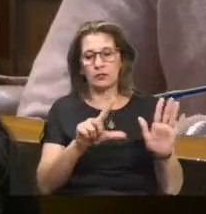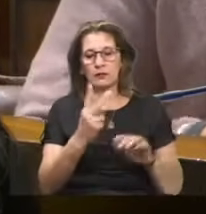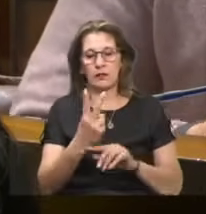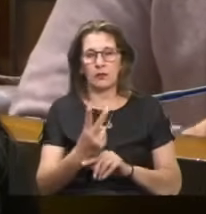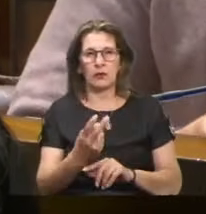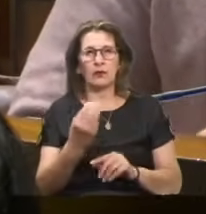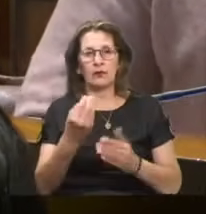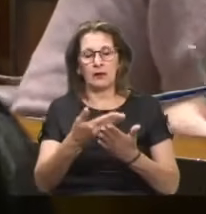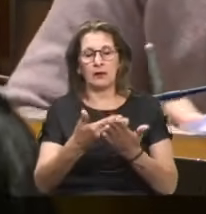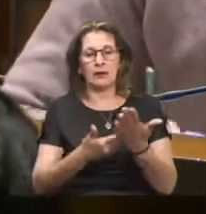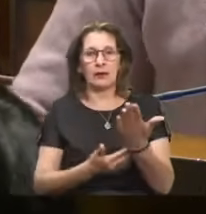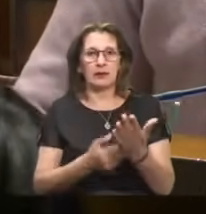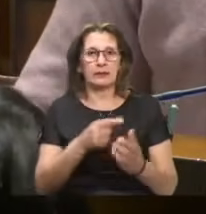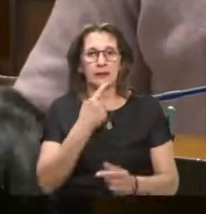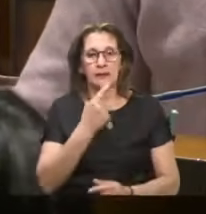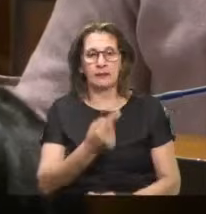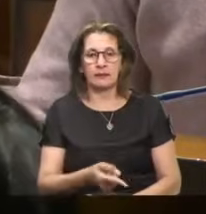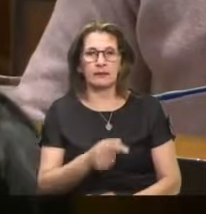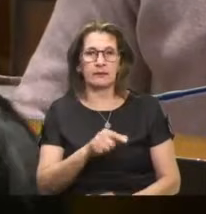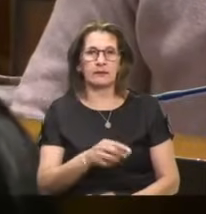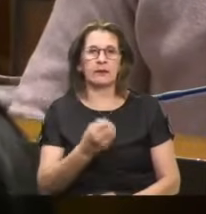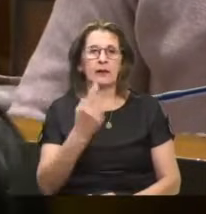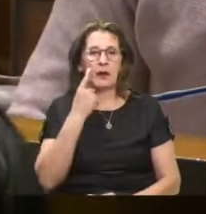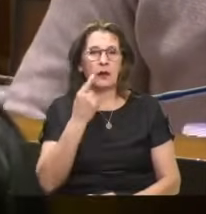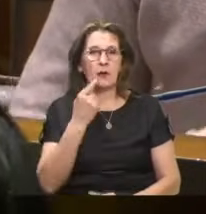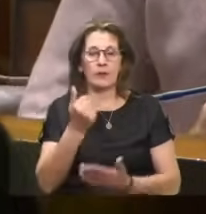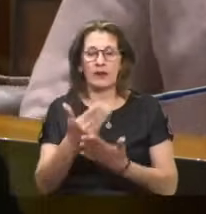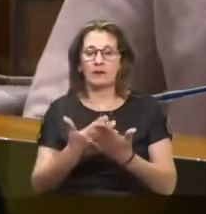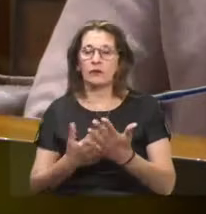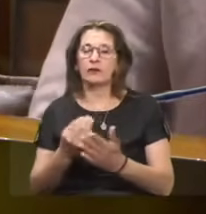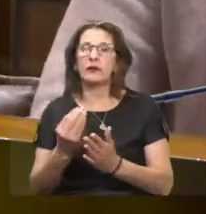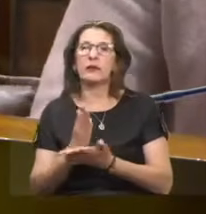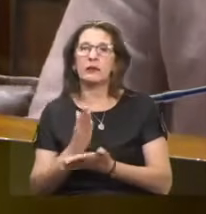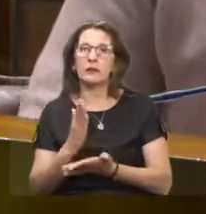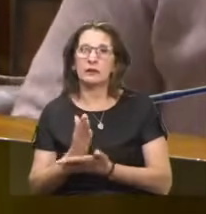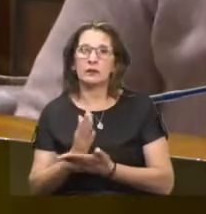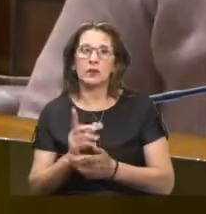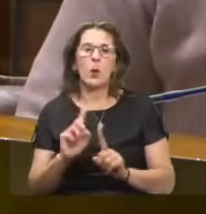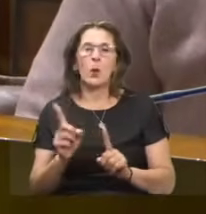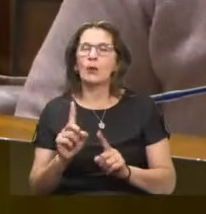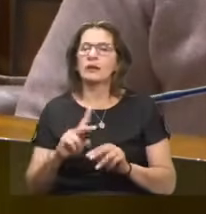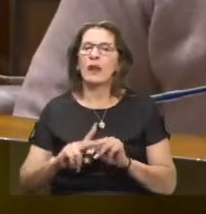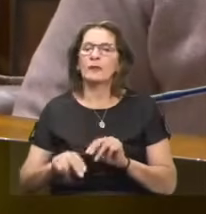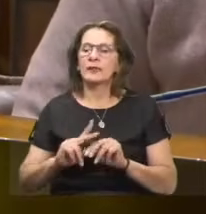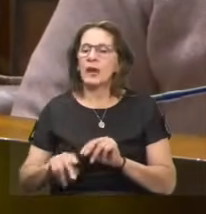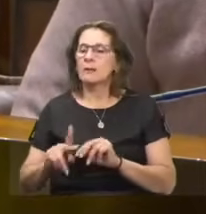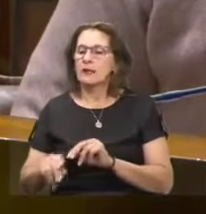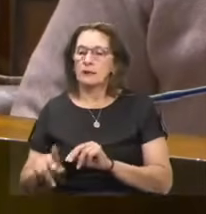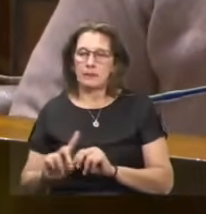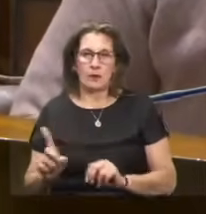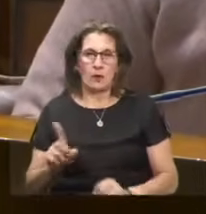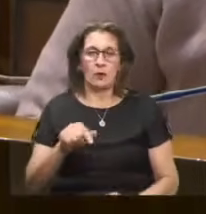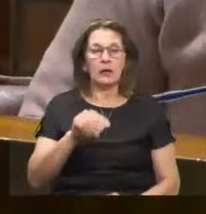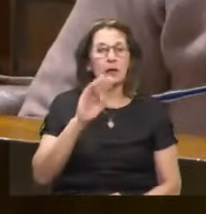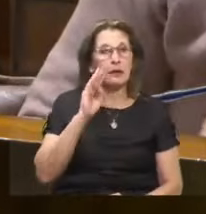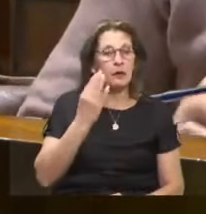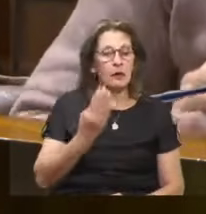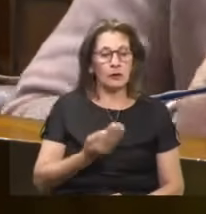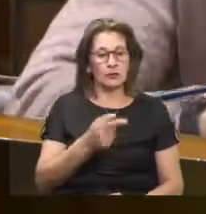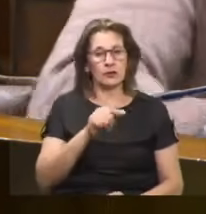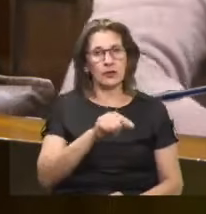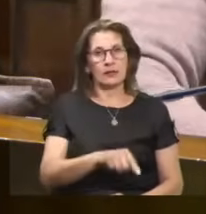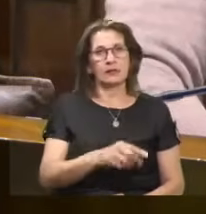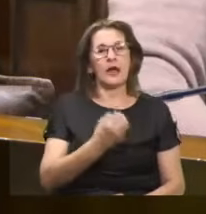la Carta, que establece que la enumeración de derechos no es limitativa, reconociendo aquellos inherentes